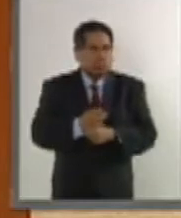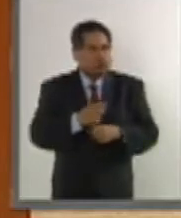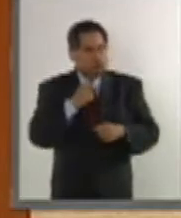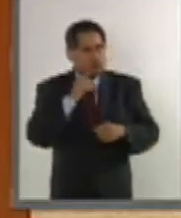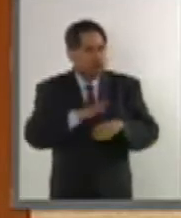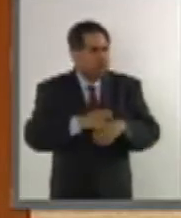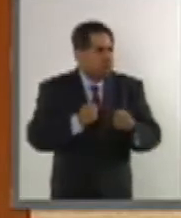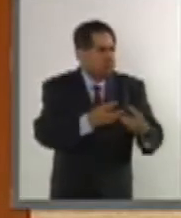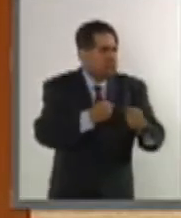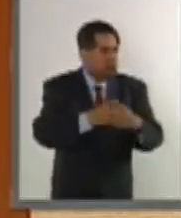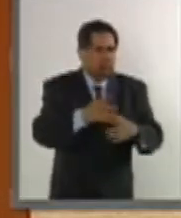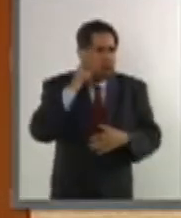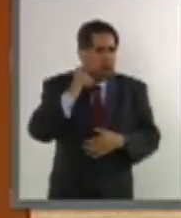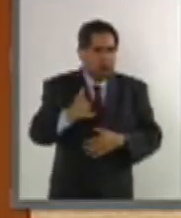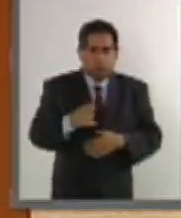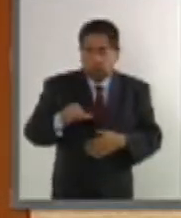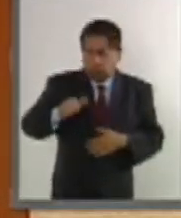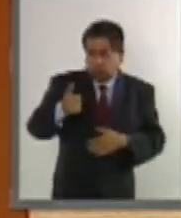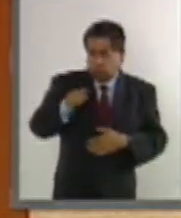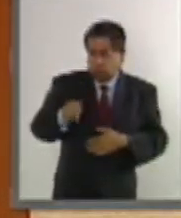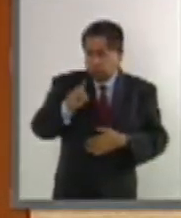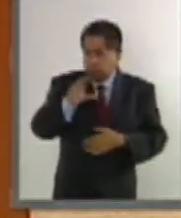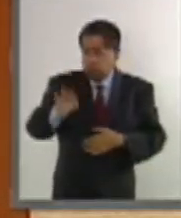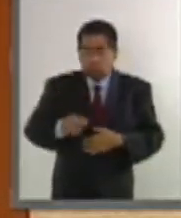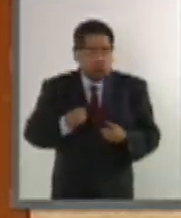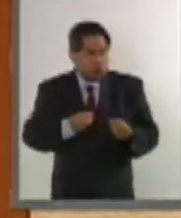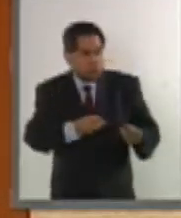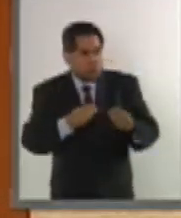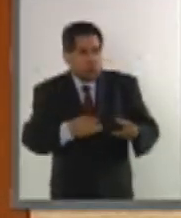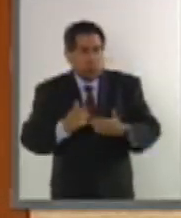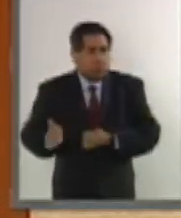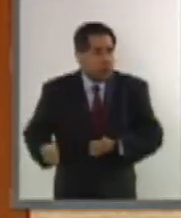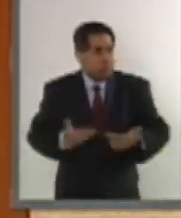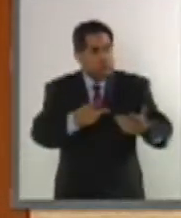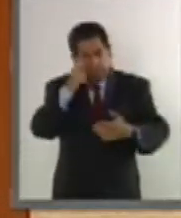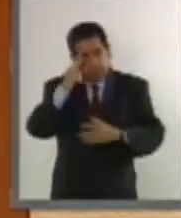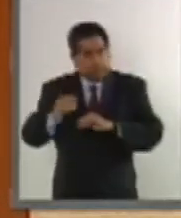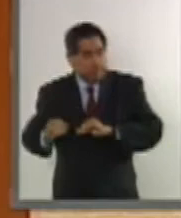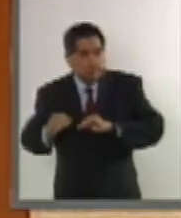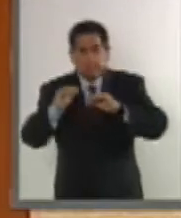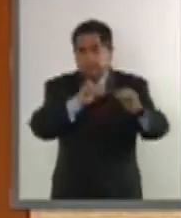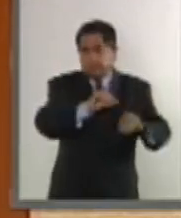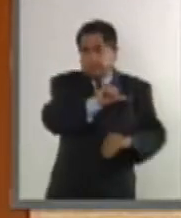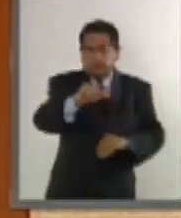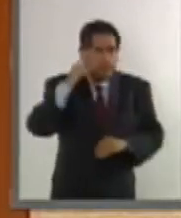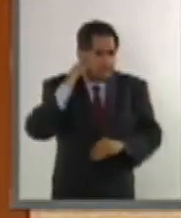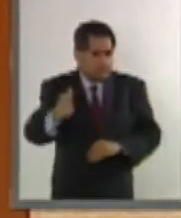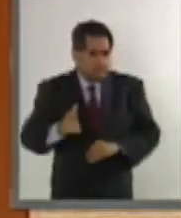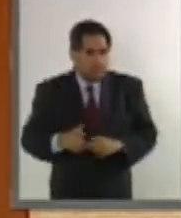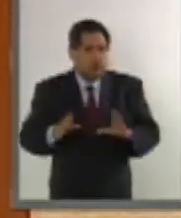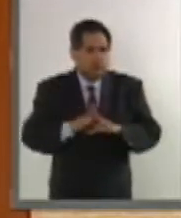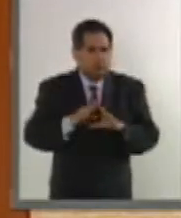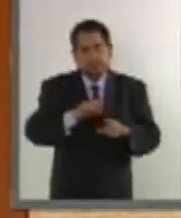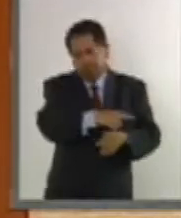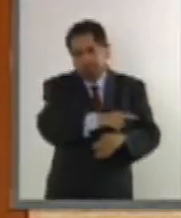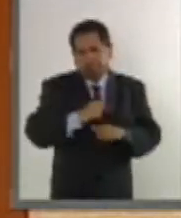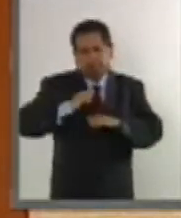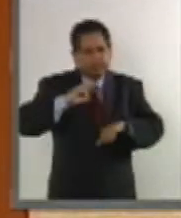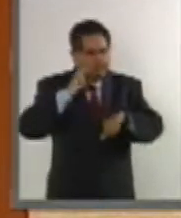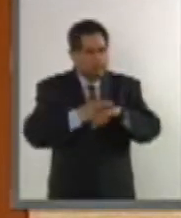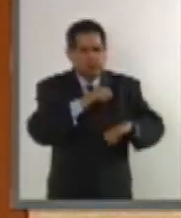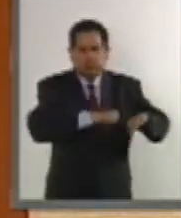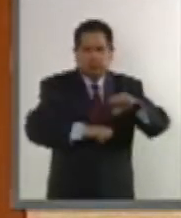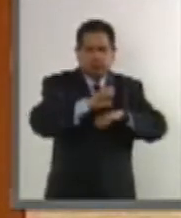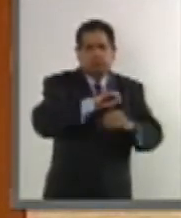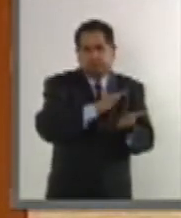California. El 11.30% de sus importaciones provienen de nuestro país. La apuesta del consulado sí debe ser